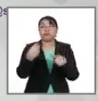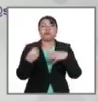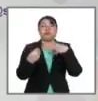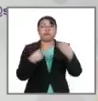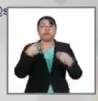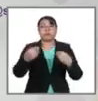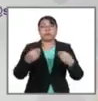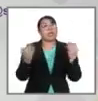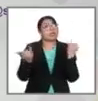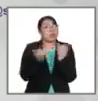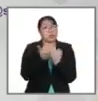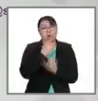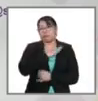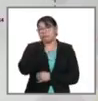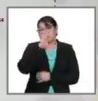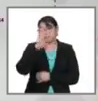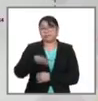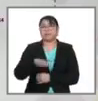defunciones